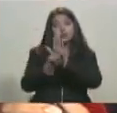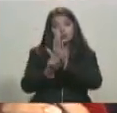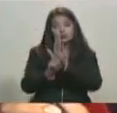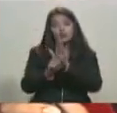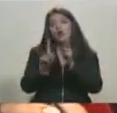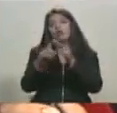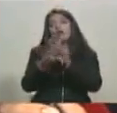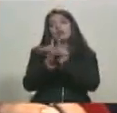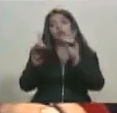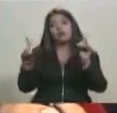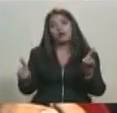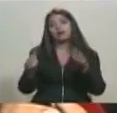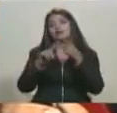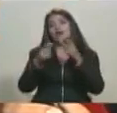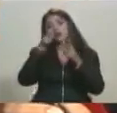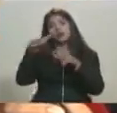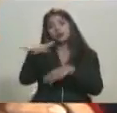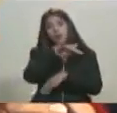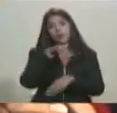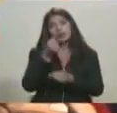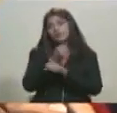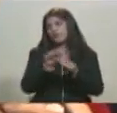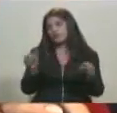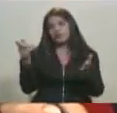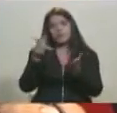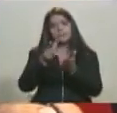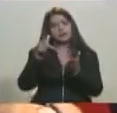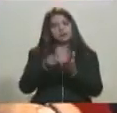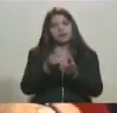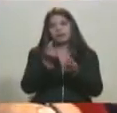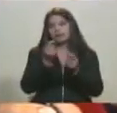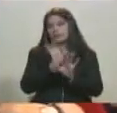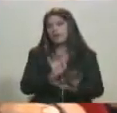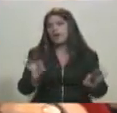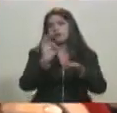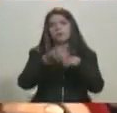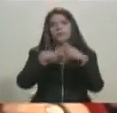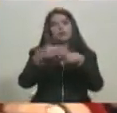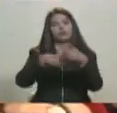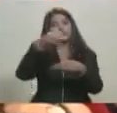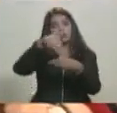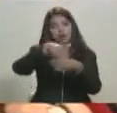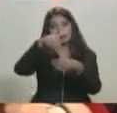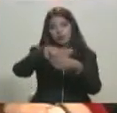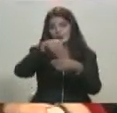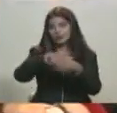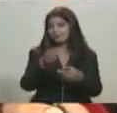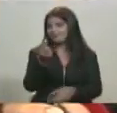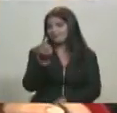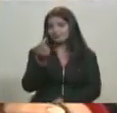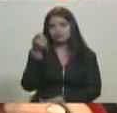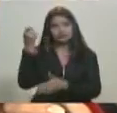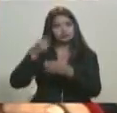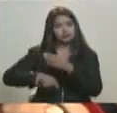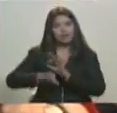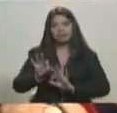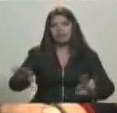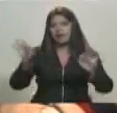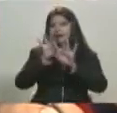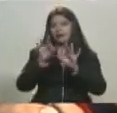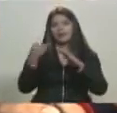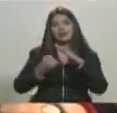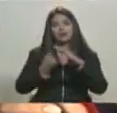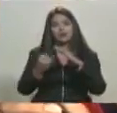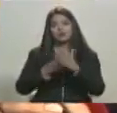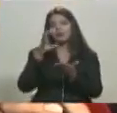contra la democracia, contra nuestro pueblo, no pueden participar en ningún proceso electoral que llame la institución,